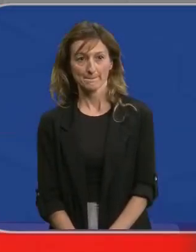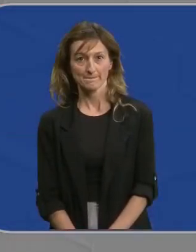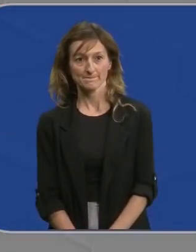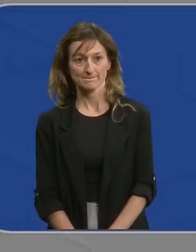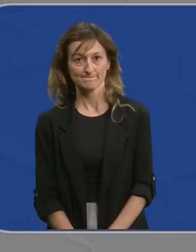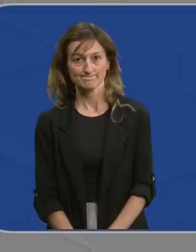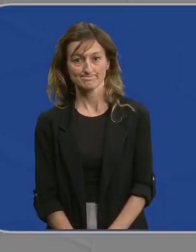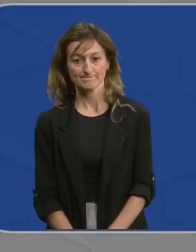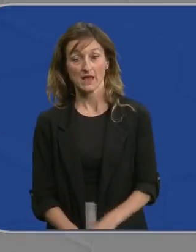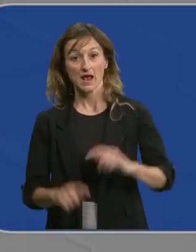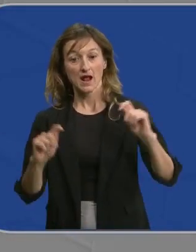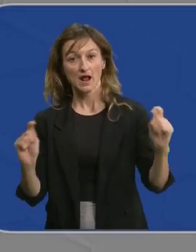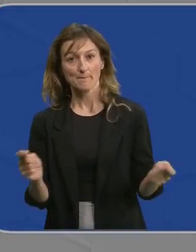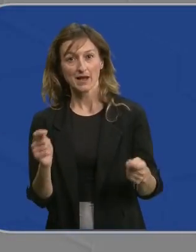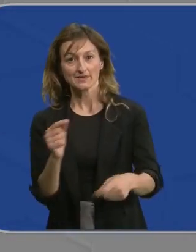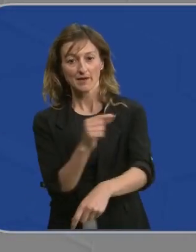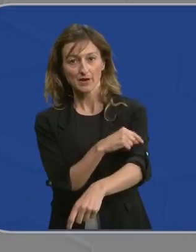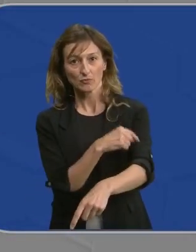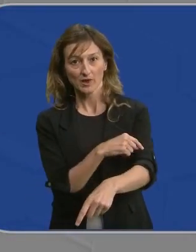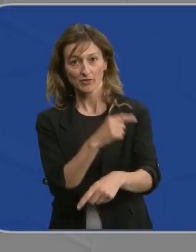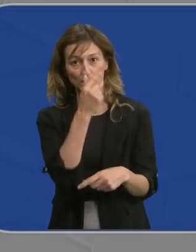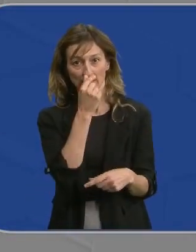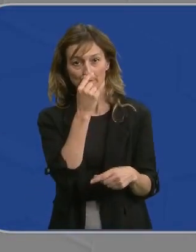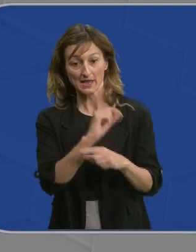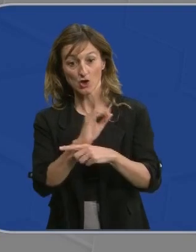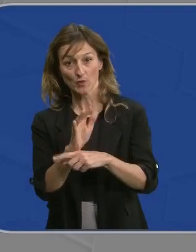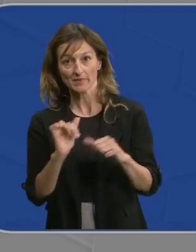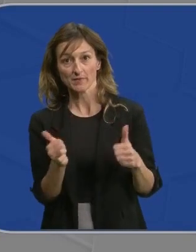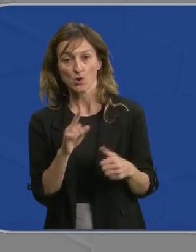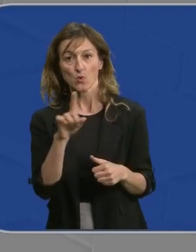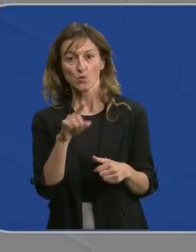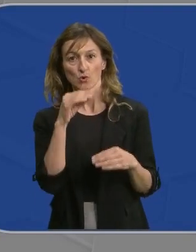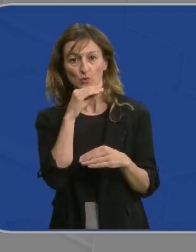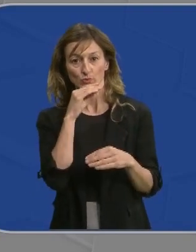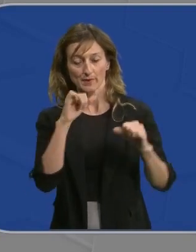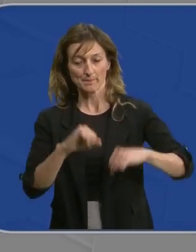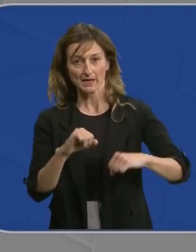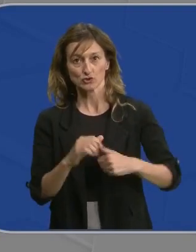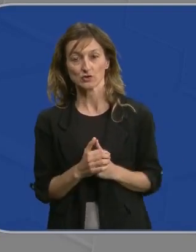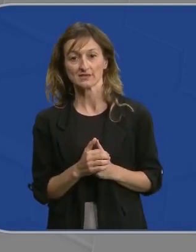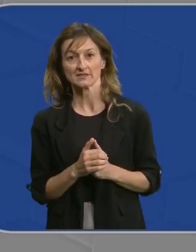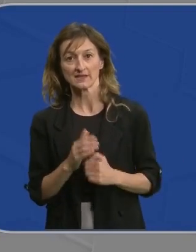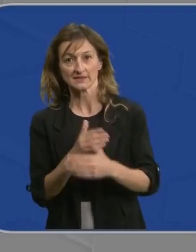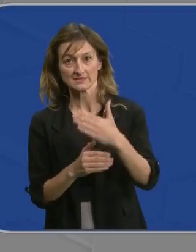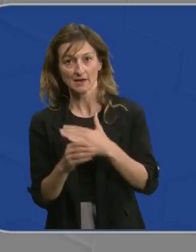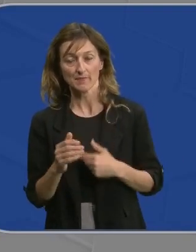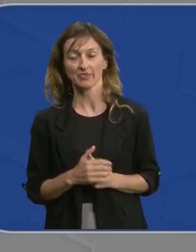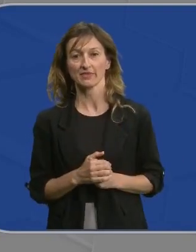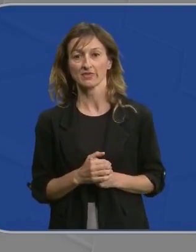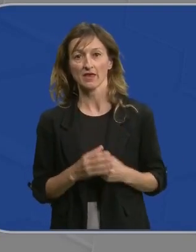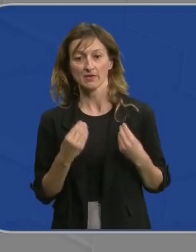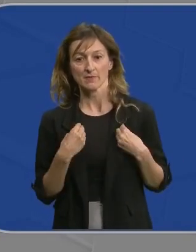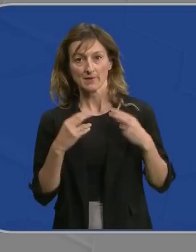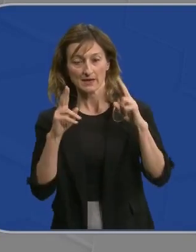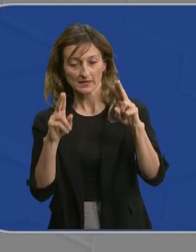financiación la campaña de vacunación frente a la gripe y el covid comenzará el 1 de octubre para los mayores y personas con discapacidad que